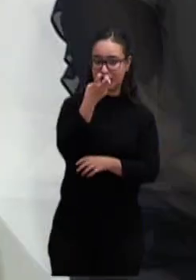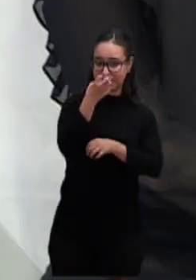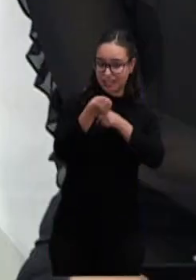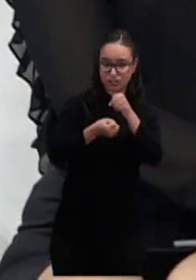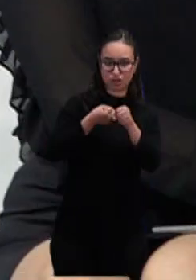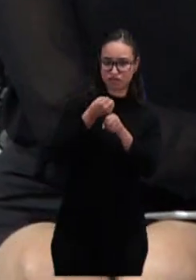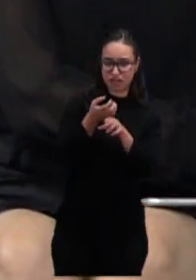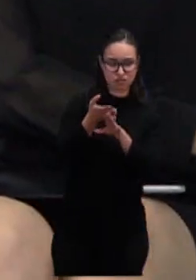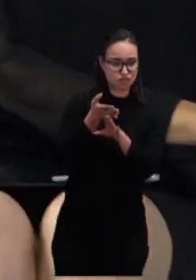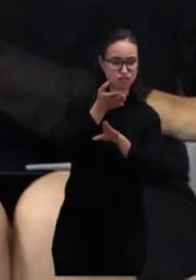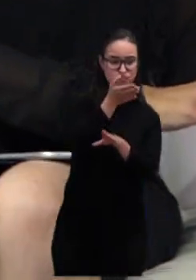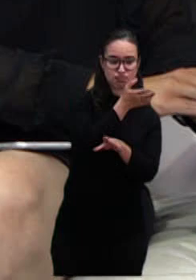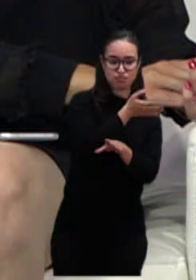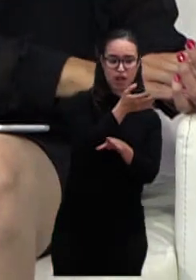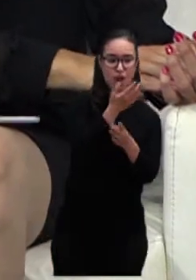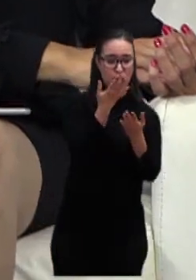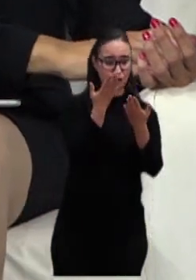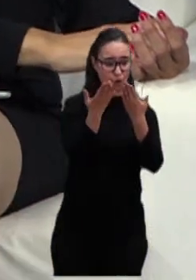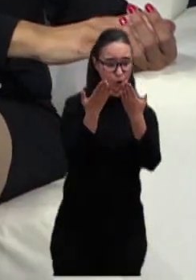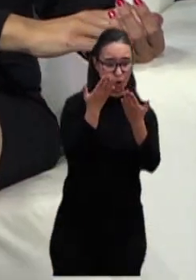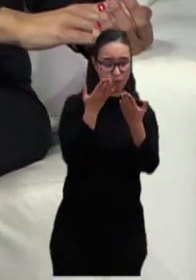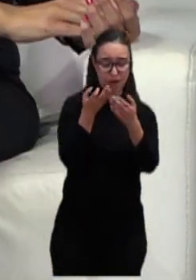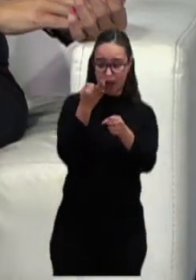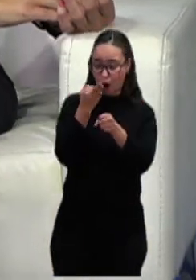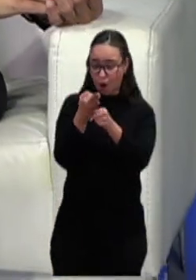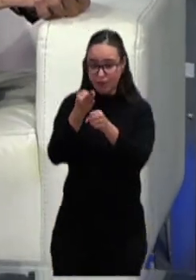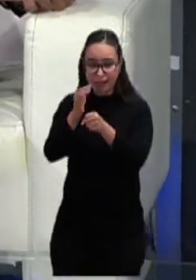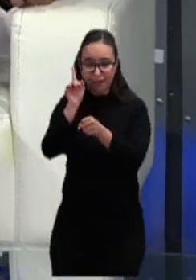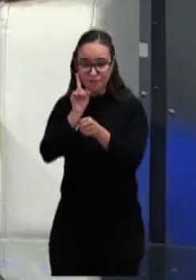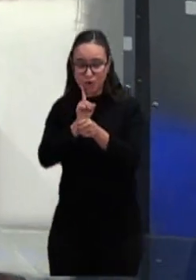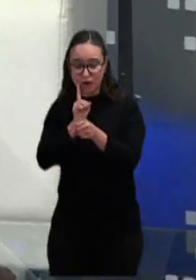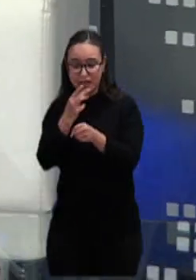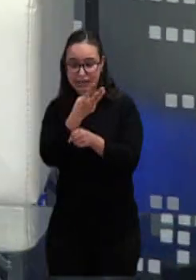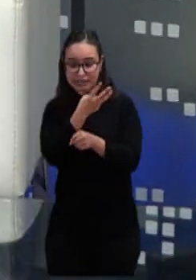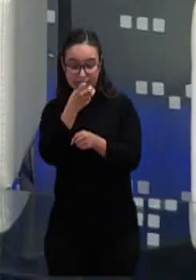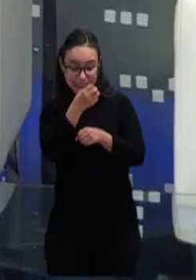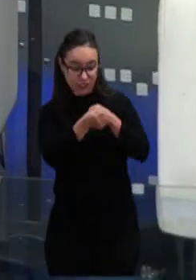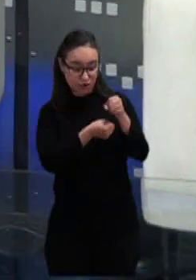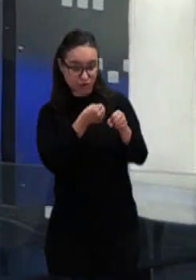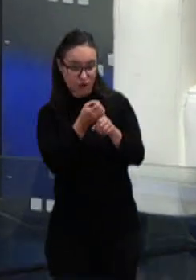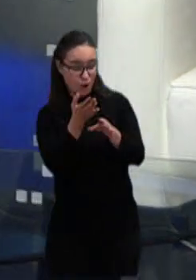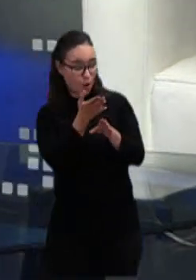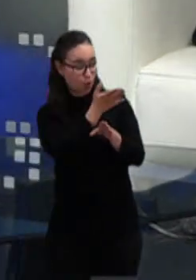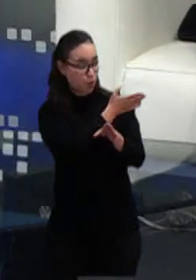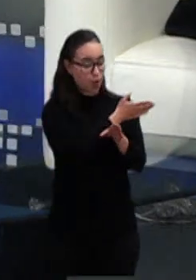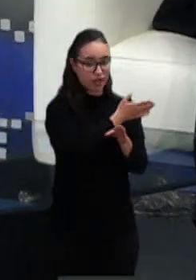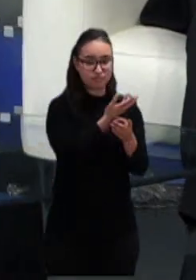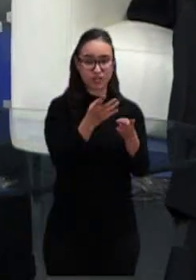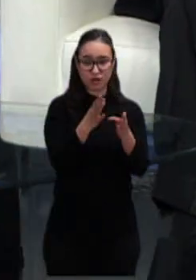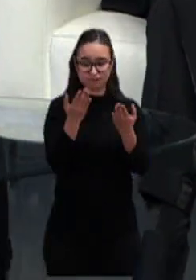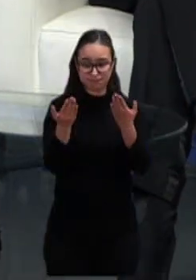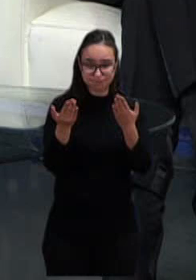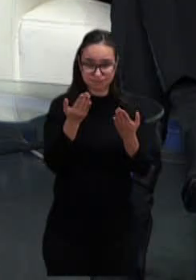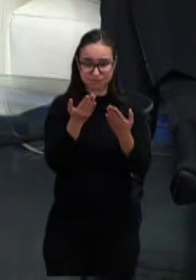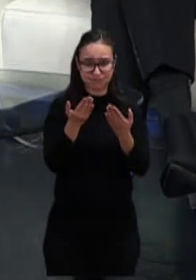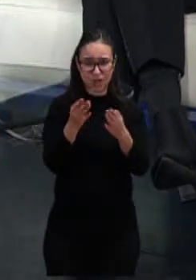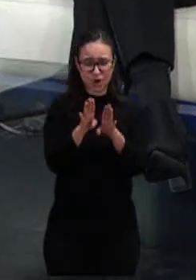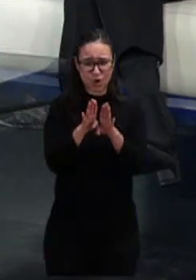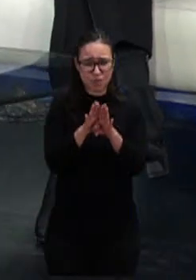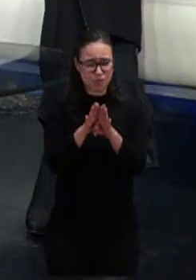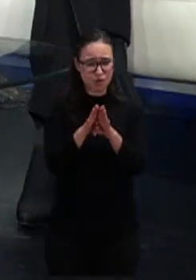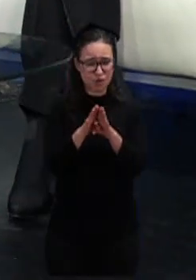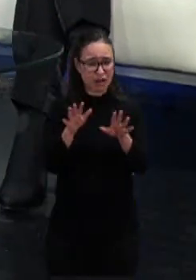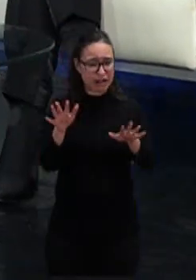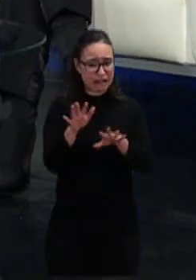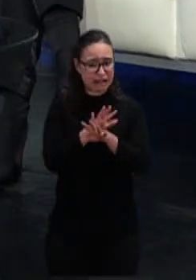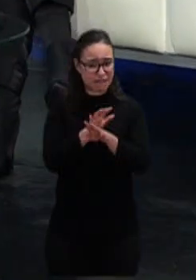de cómo se vivía hace tres siglos y cómo vivimos las mujeres ahorita el cambio no es tan significativo y se ha dado de manera lenta